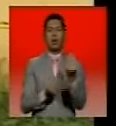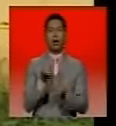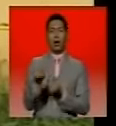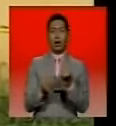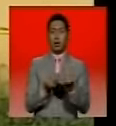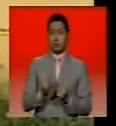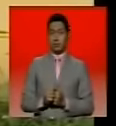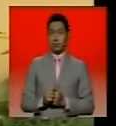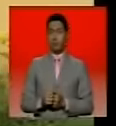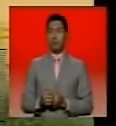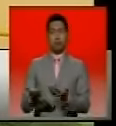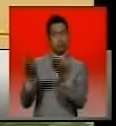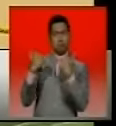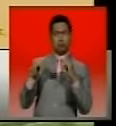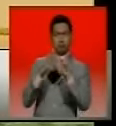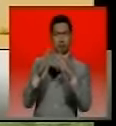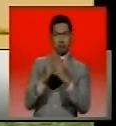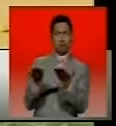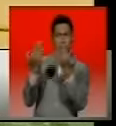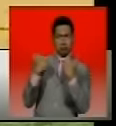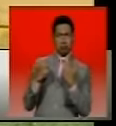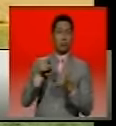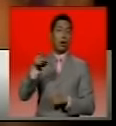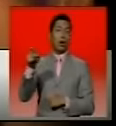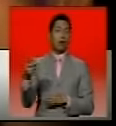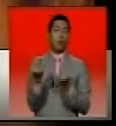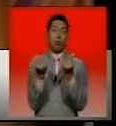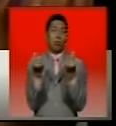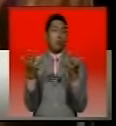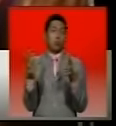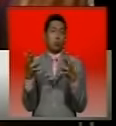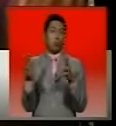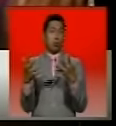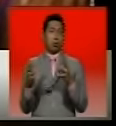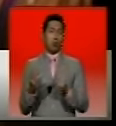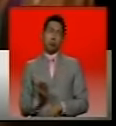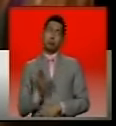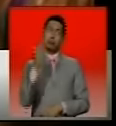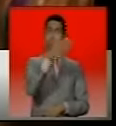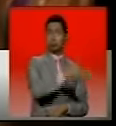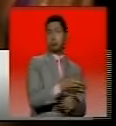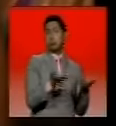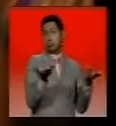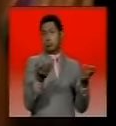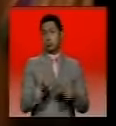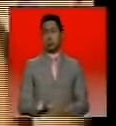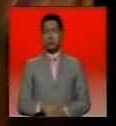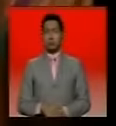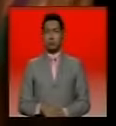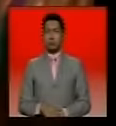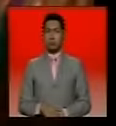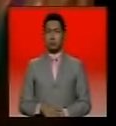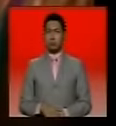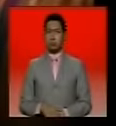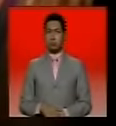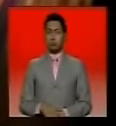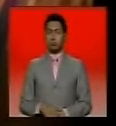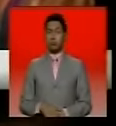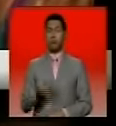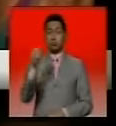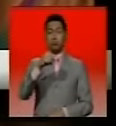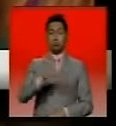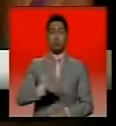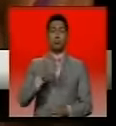el ofrecimiento de posada que les habían ofrecido los ciudadanos. Las chicas le pidieron a mi hermano, sí, que las acompañen